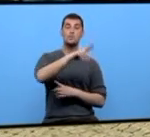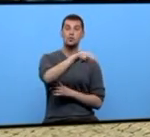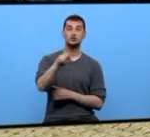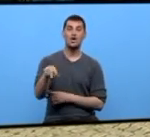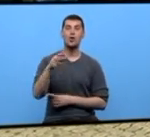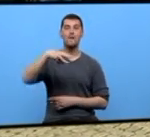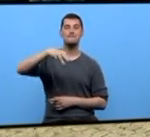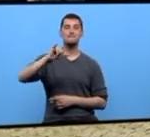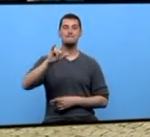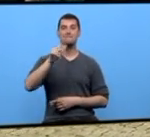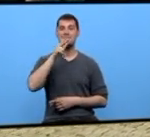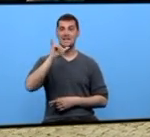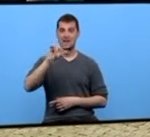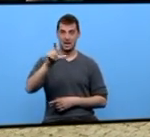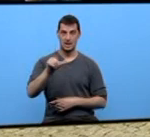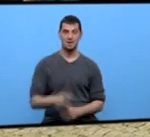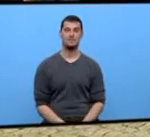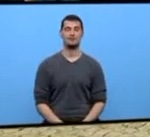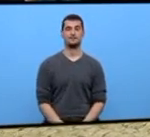Lugo, o MIL.